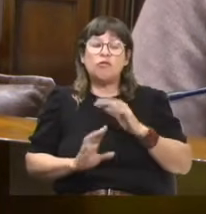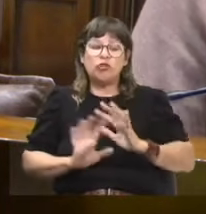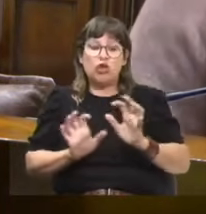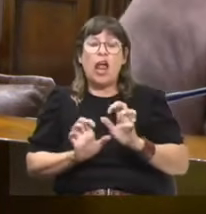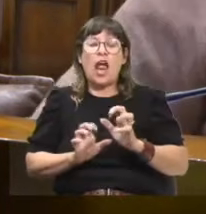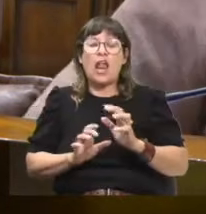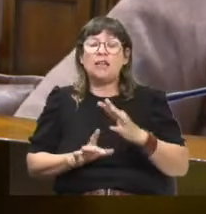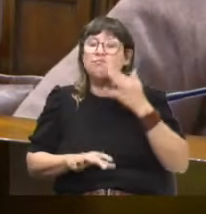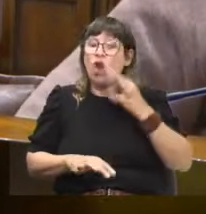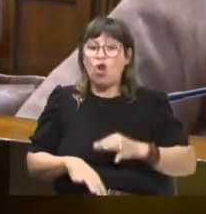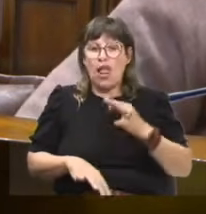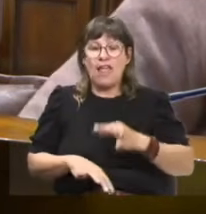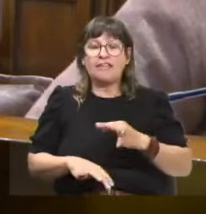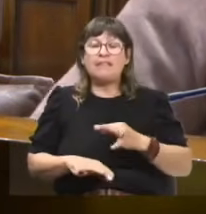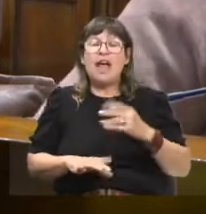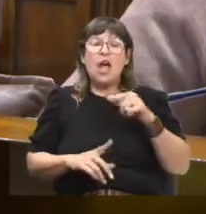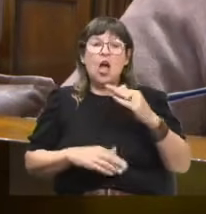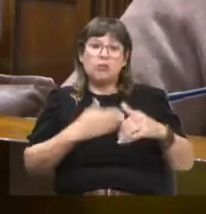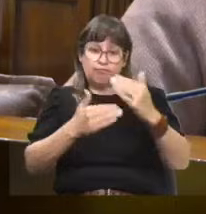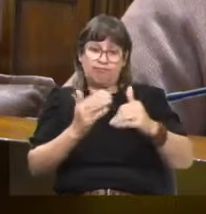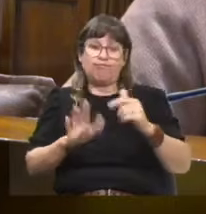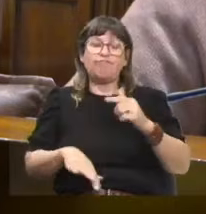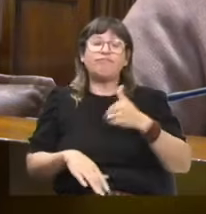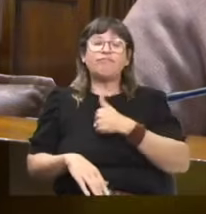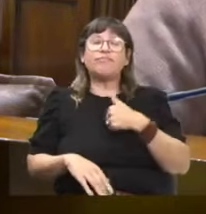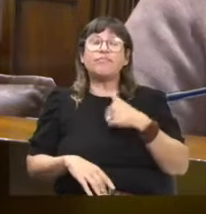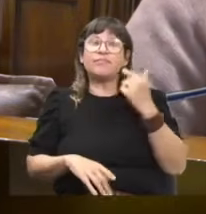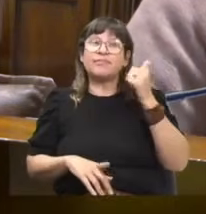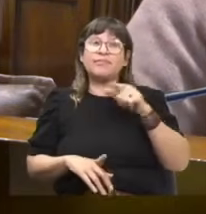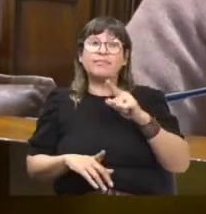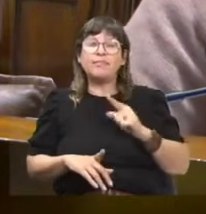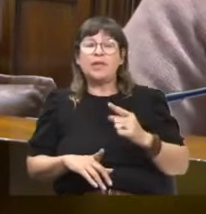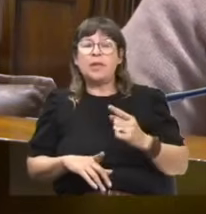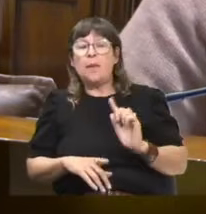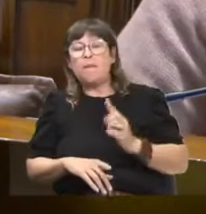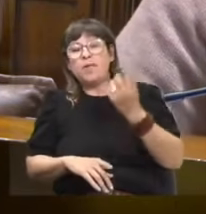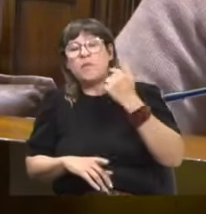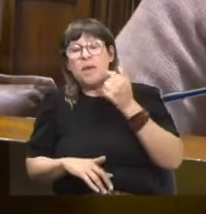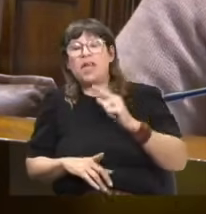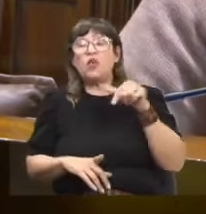el desempeño de su cargo con preeminencia del interés público